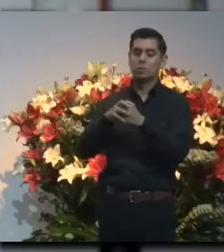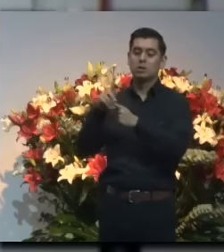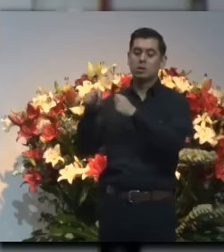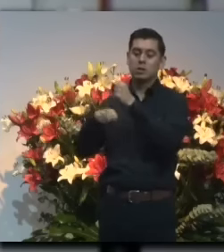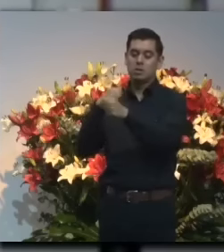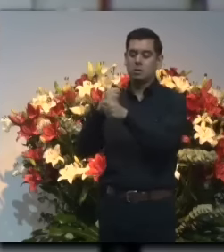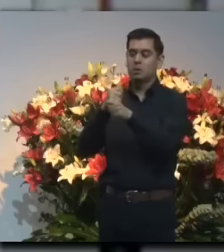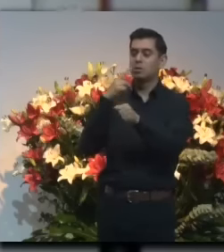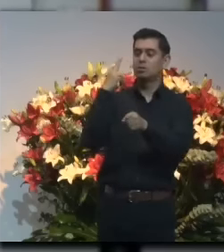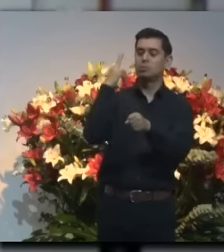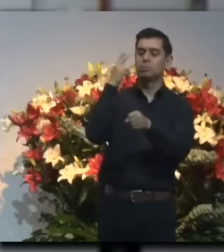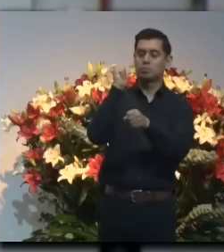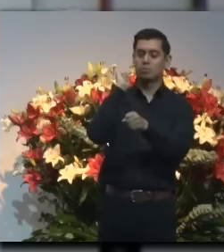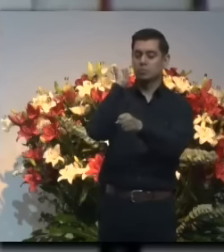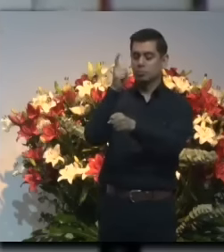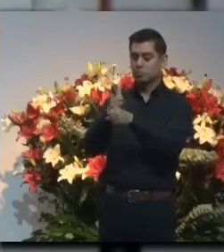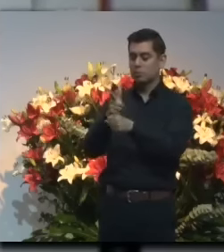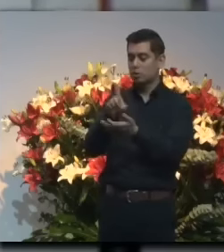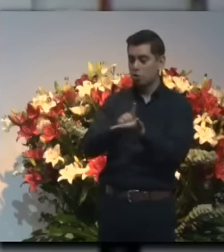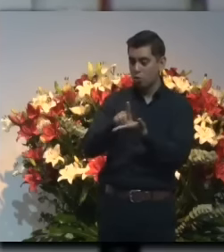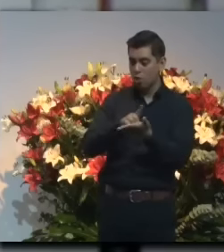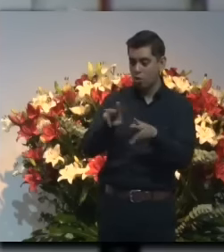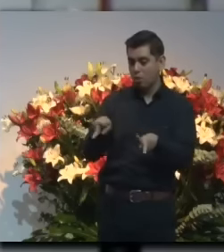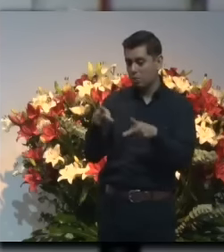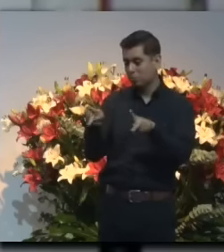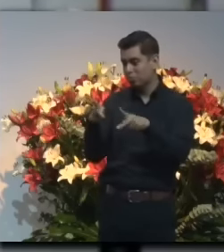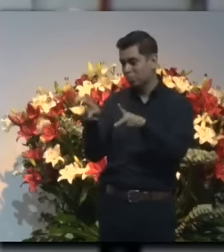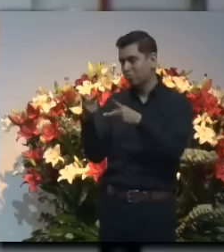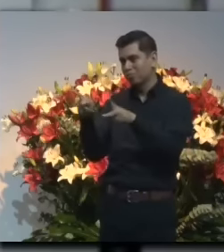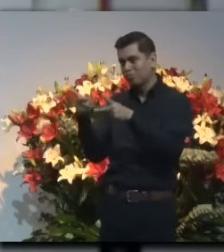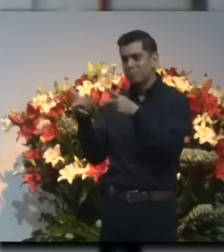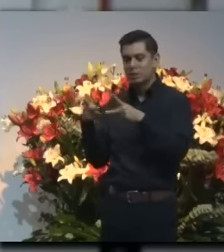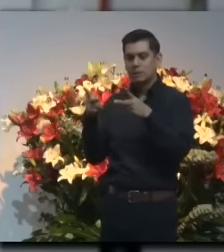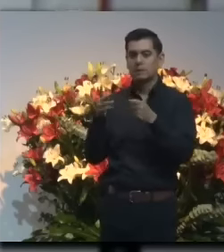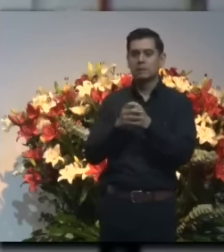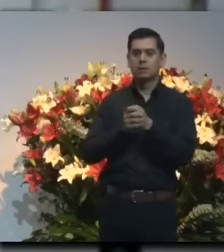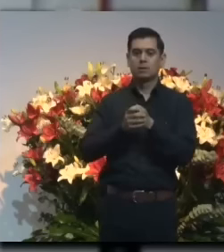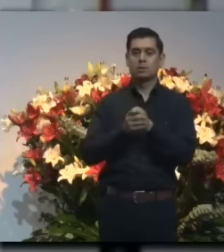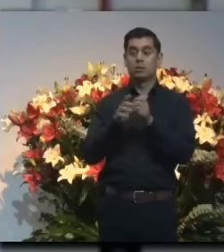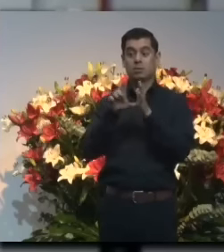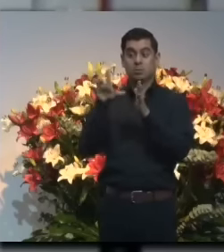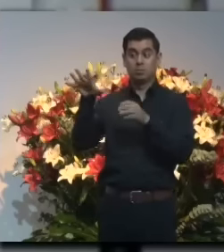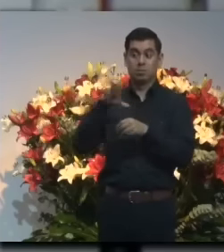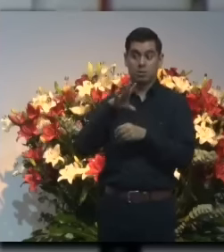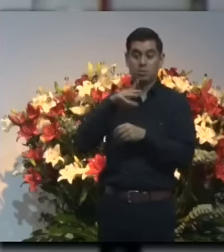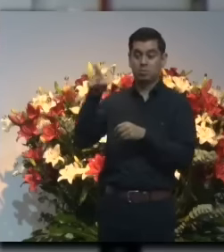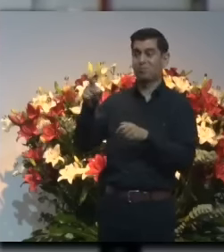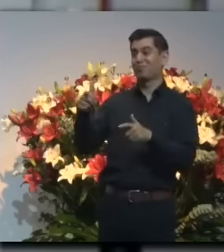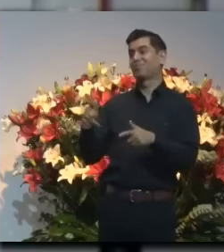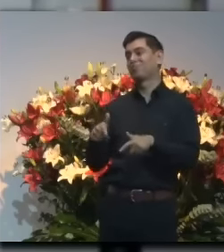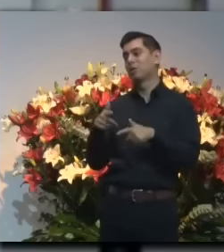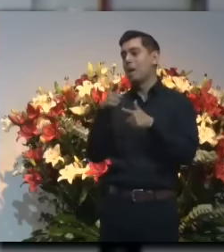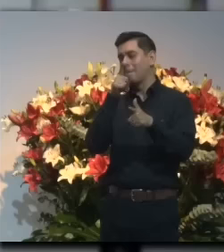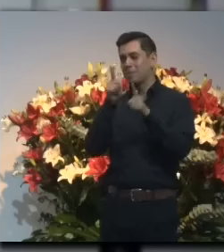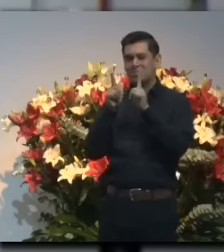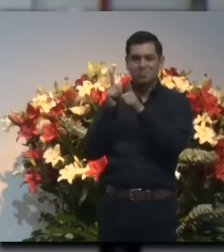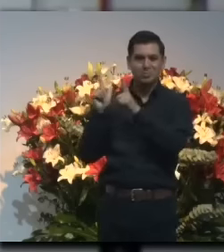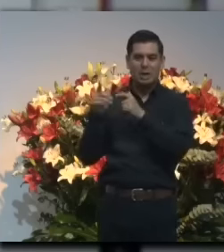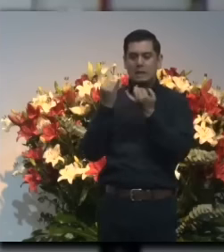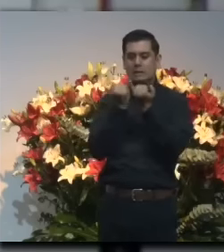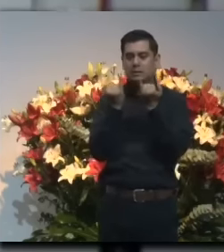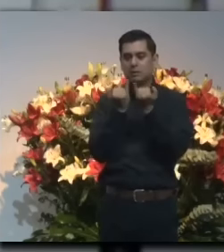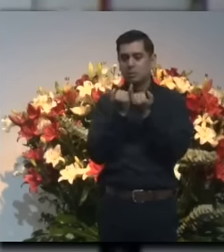lo fui levantando a través de los ciudadanos. Se daban balaceras, homicidios, producto de la venta